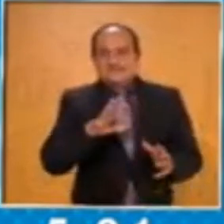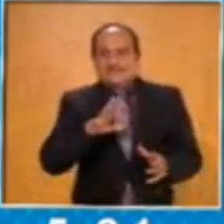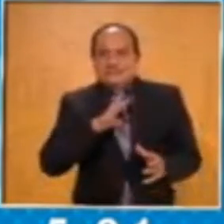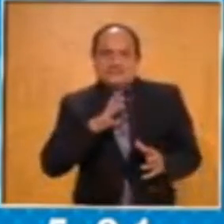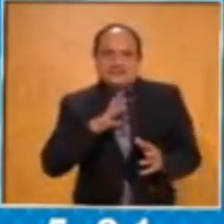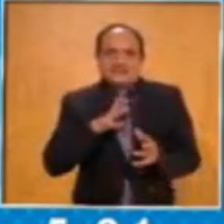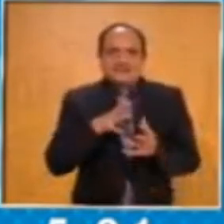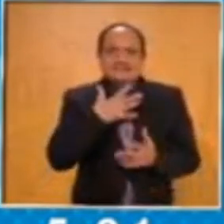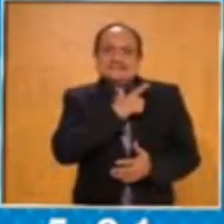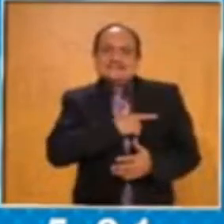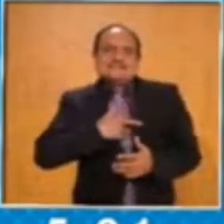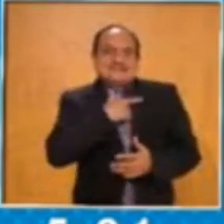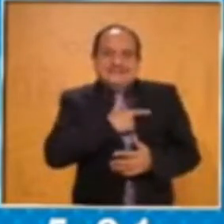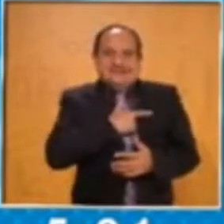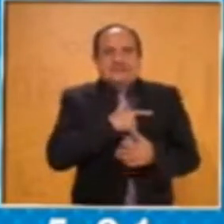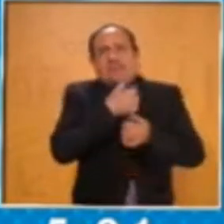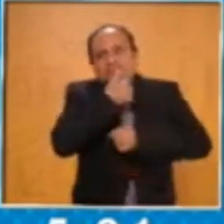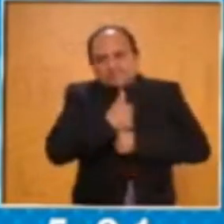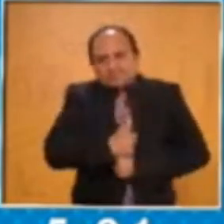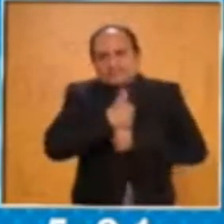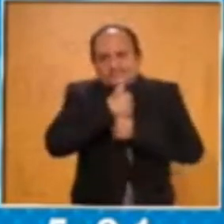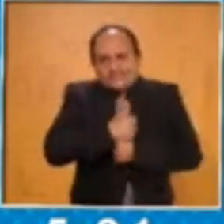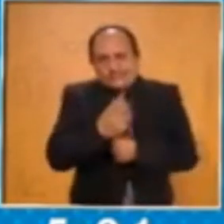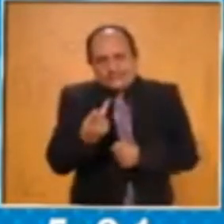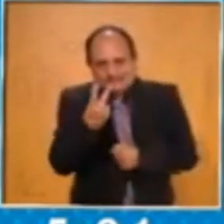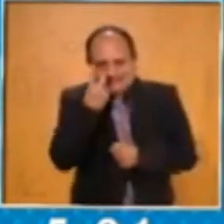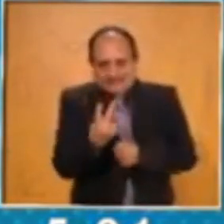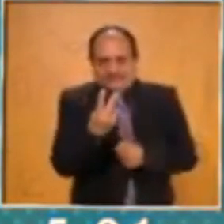los que sufren. ¿Vale?